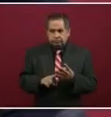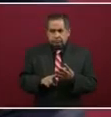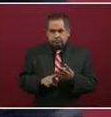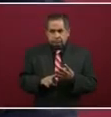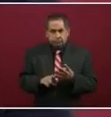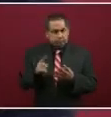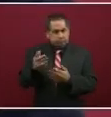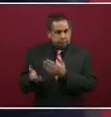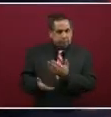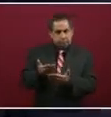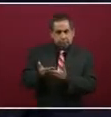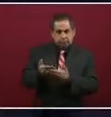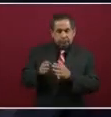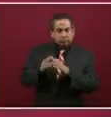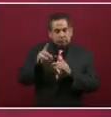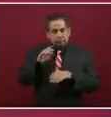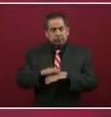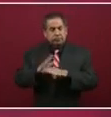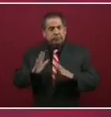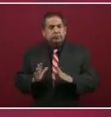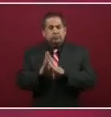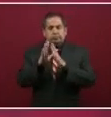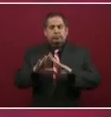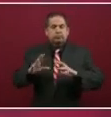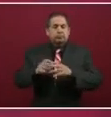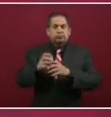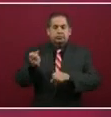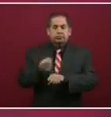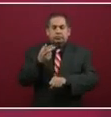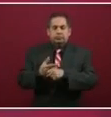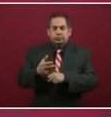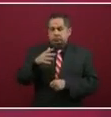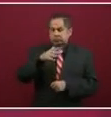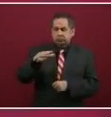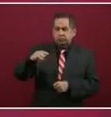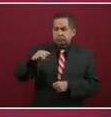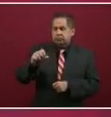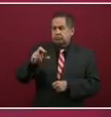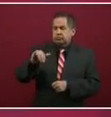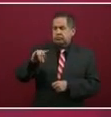se le pidió la colaboración al secretario de Marina